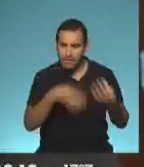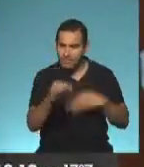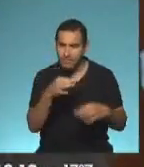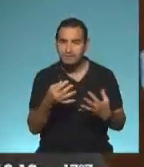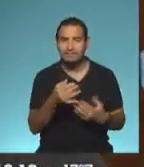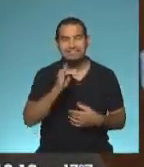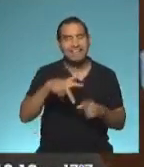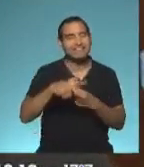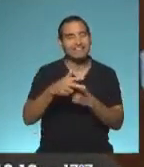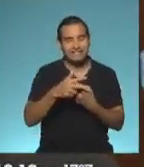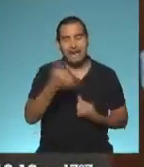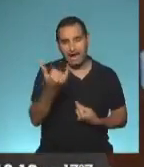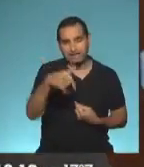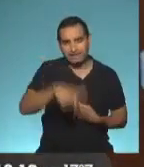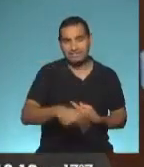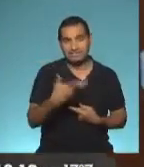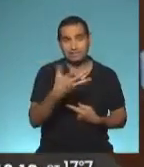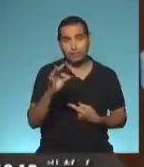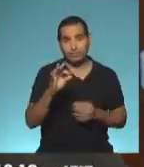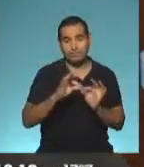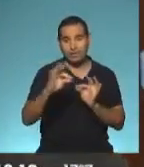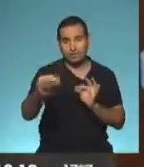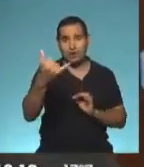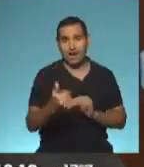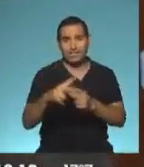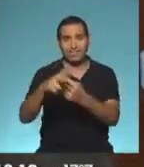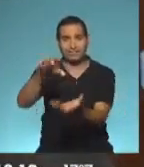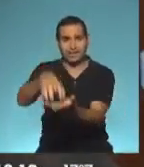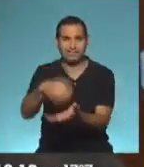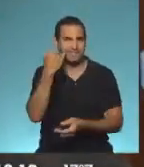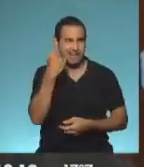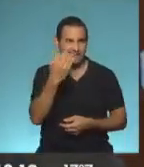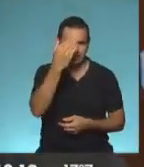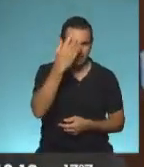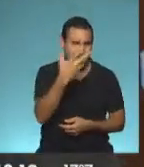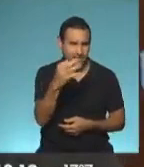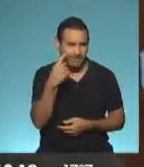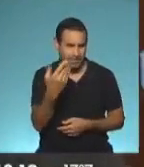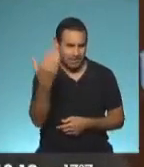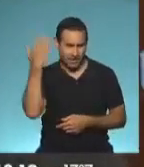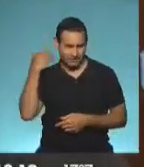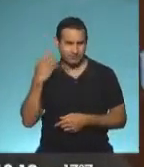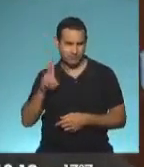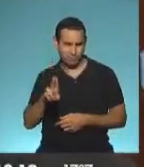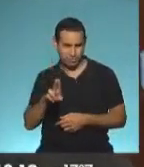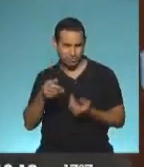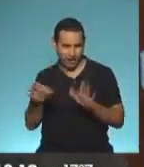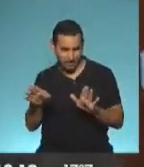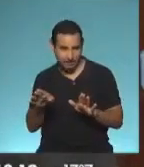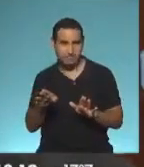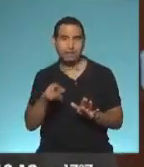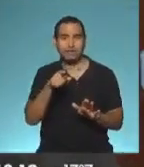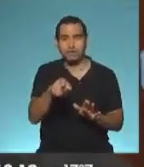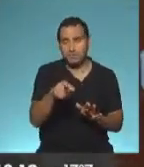todo lo que está ayer no tenemos taller a cada 50 metros y eso ya estaba habilitado hace 15 20 20 días más o menos como para lo que es el